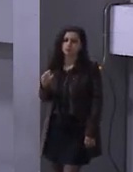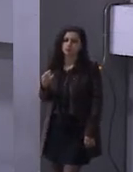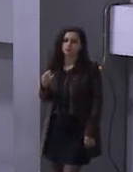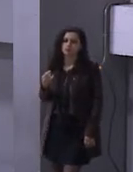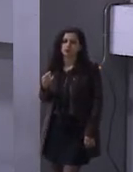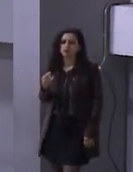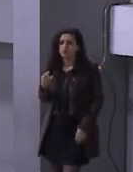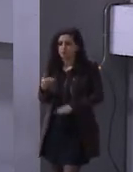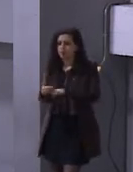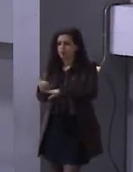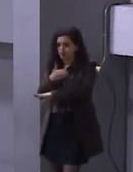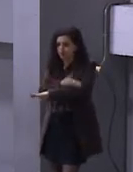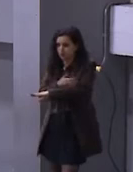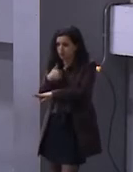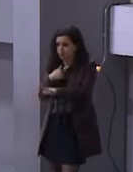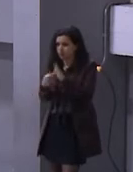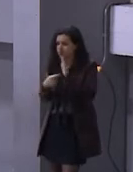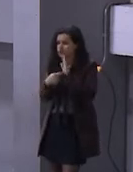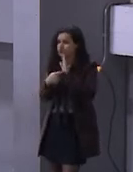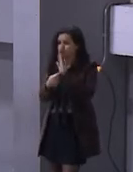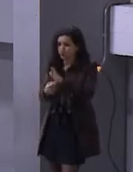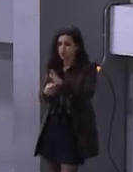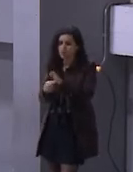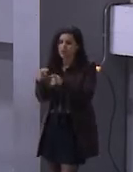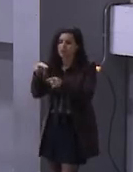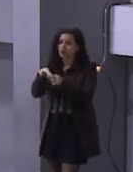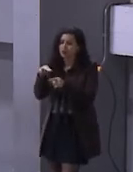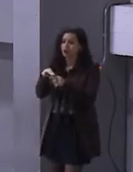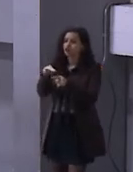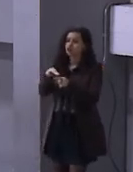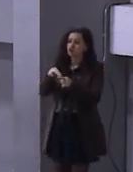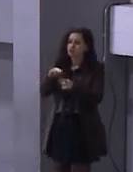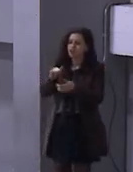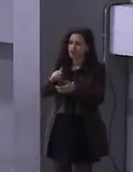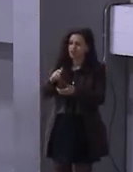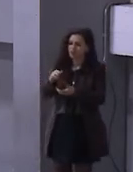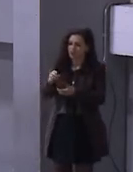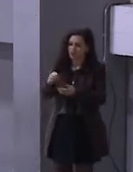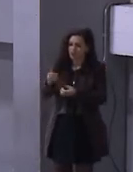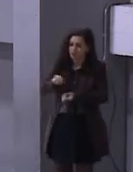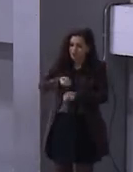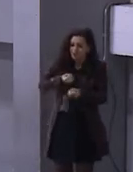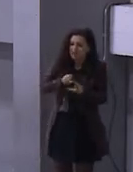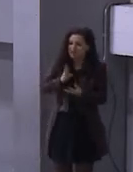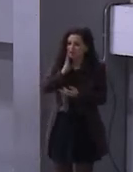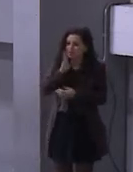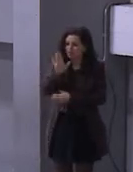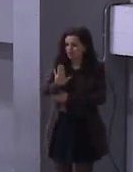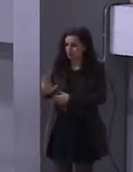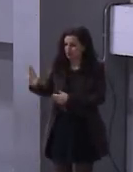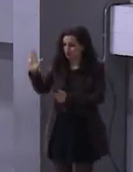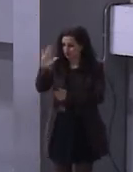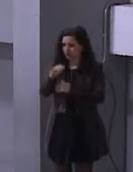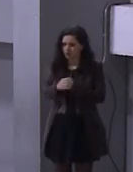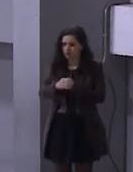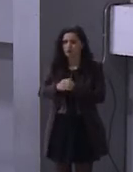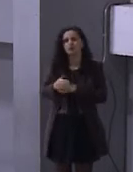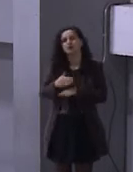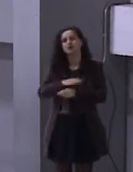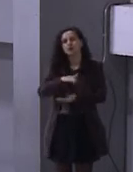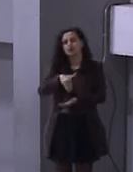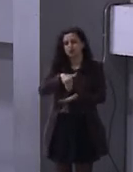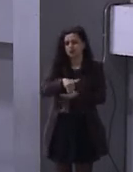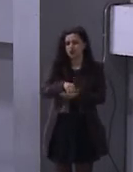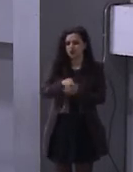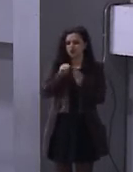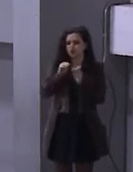En lo que les mostraba están los recursos de regalía, sí, que también de regalías, que también se ha dicho que el Centro de Formación